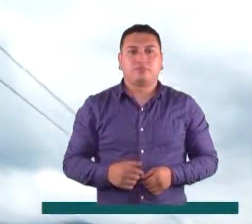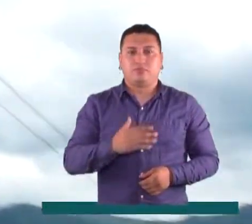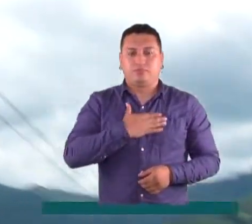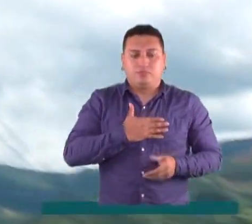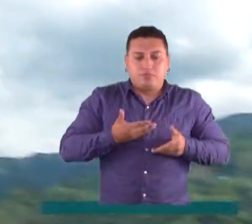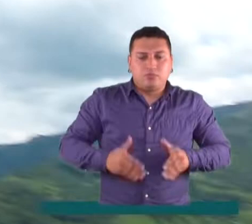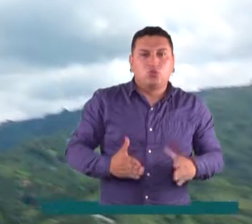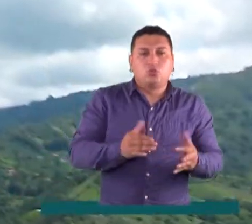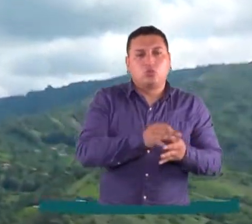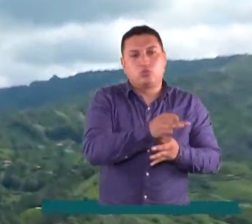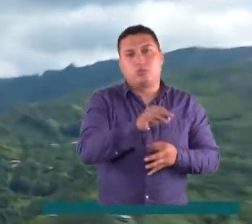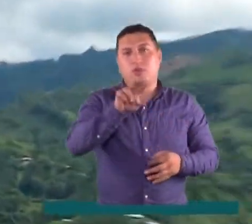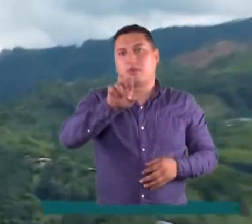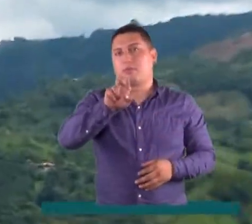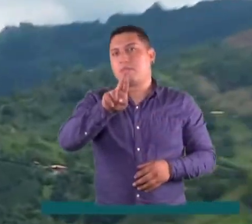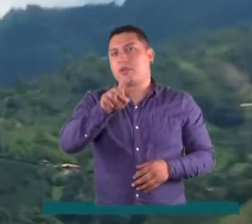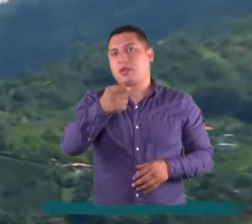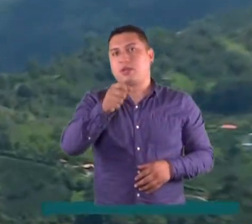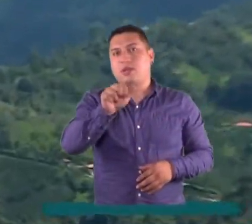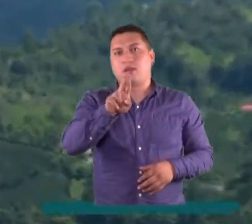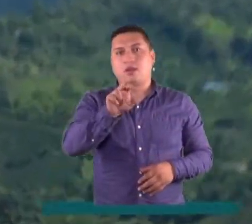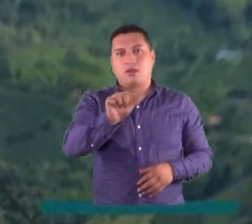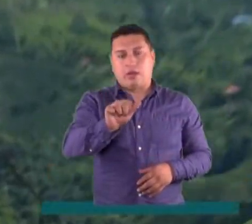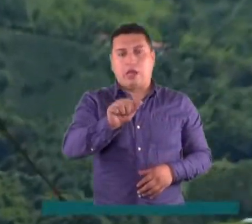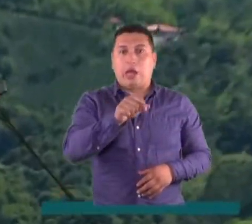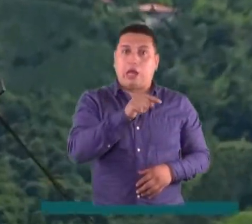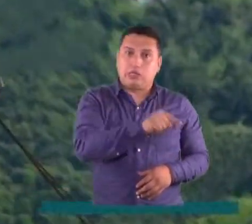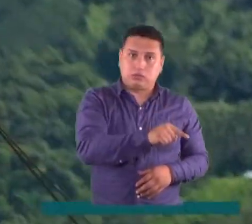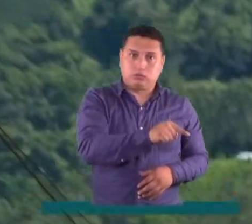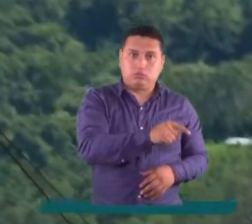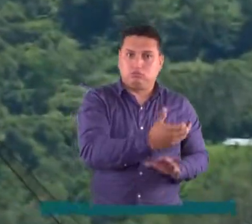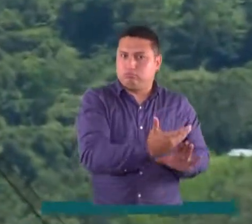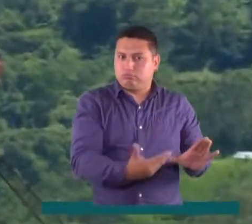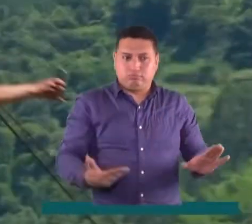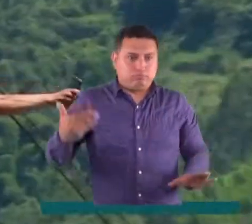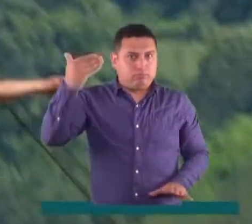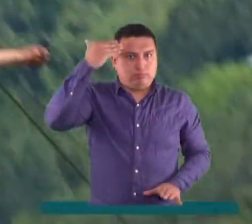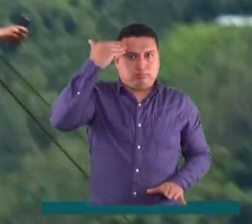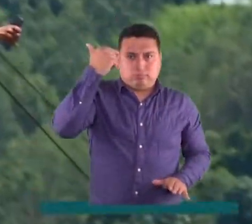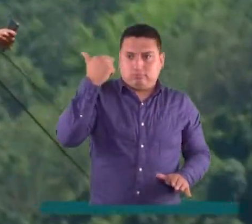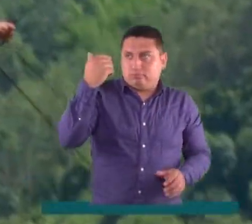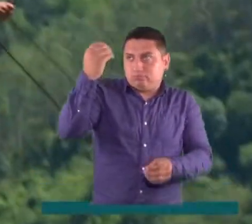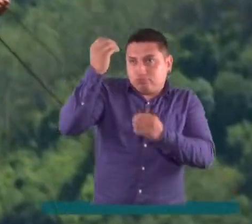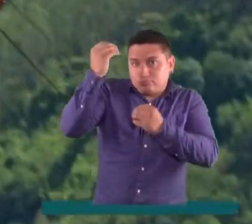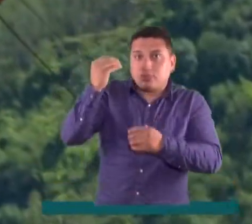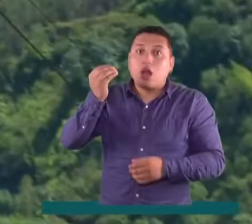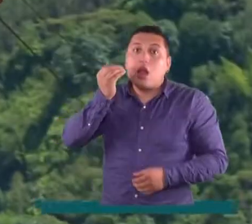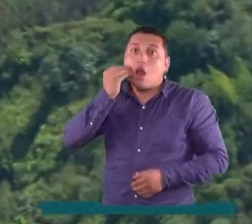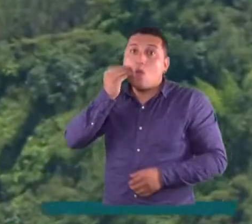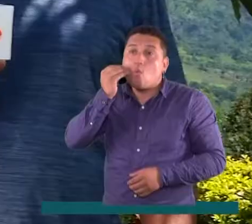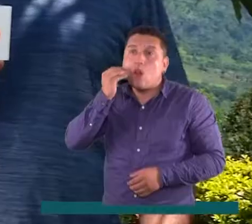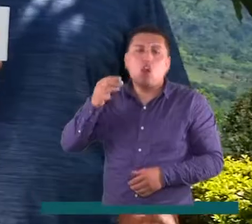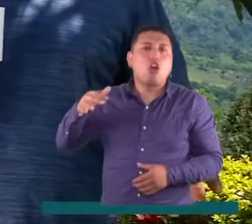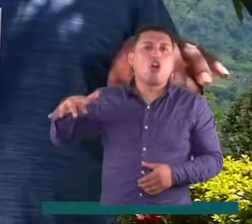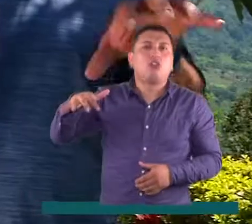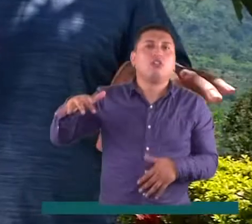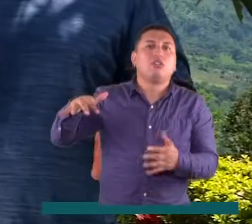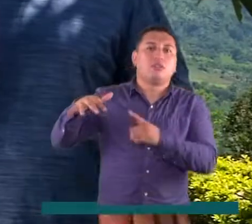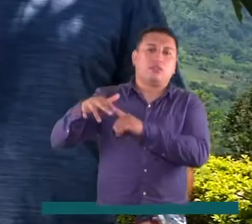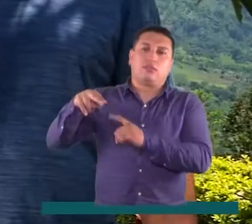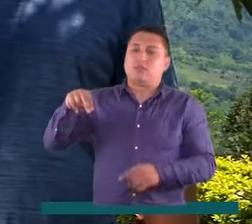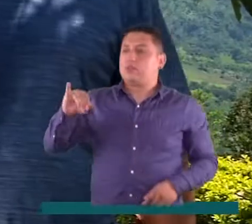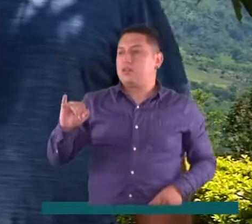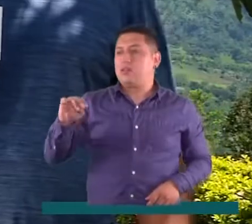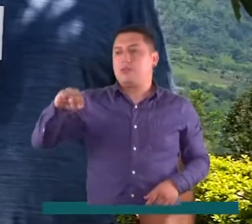Yo soy de Vergara, soy nacido y criado en Vergara. Mis